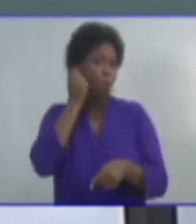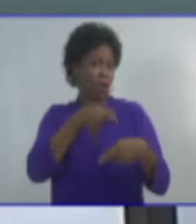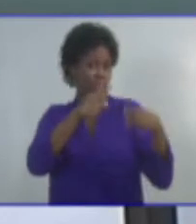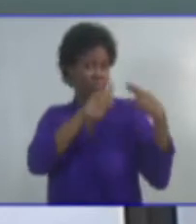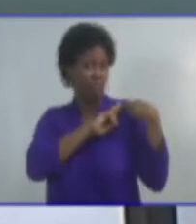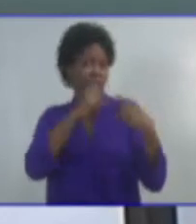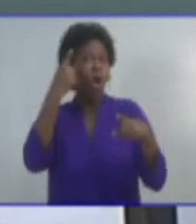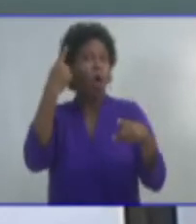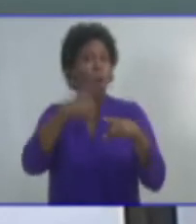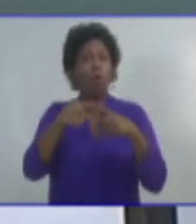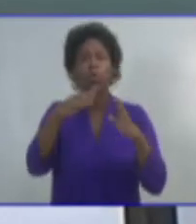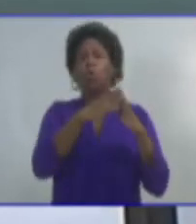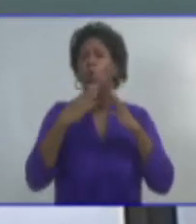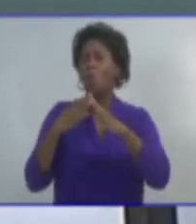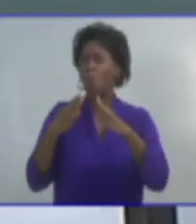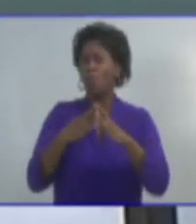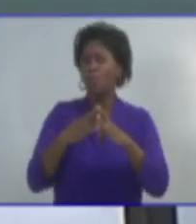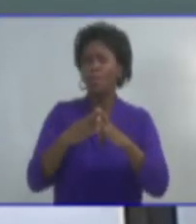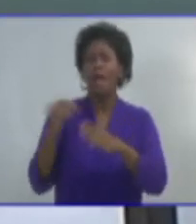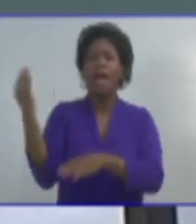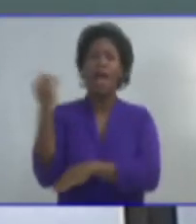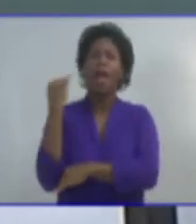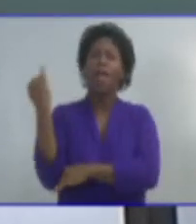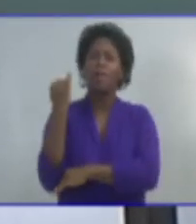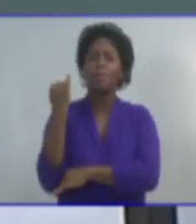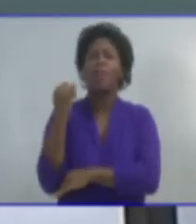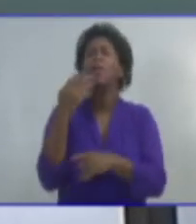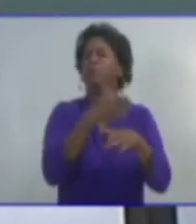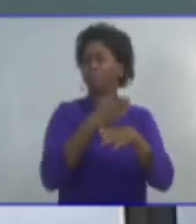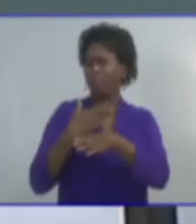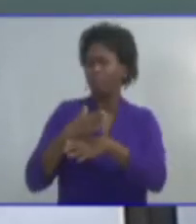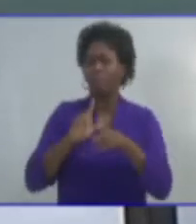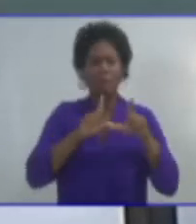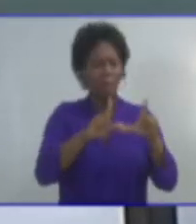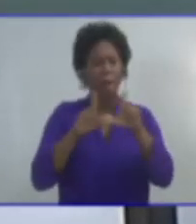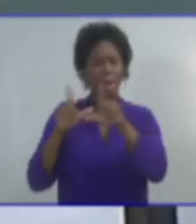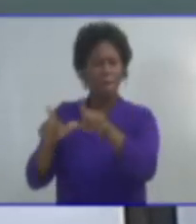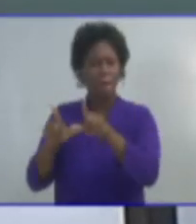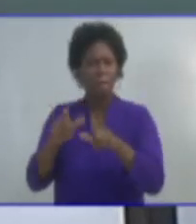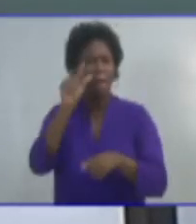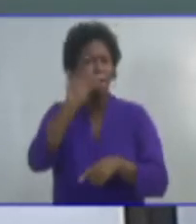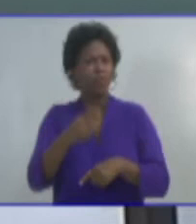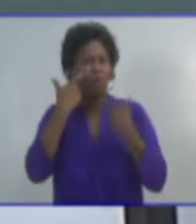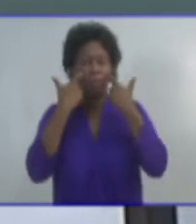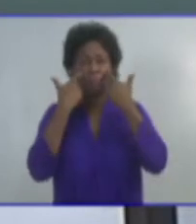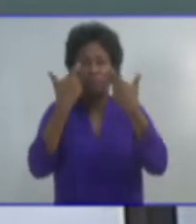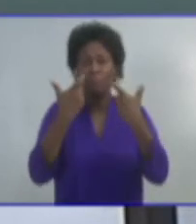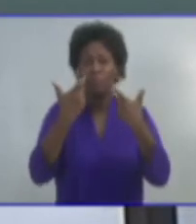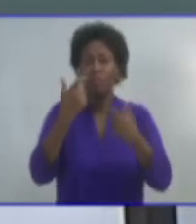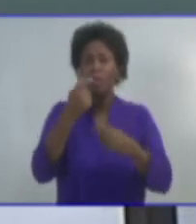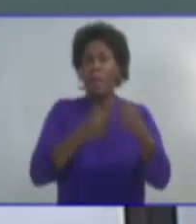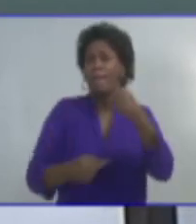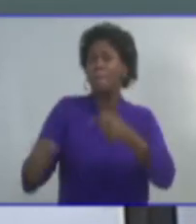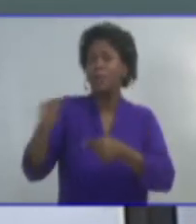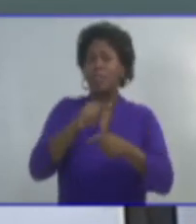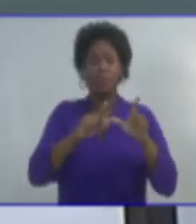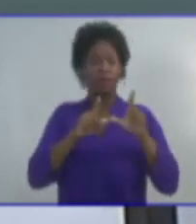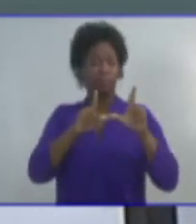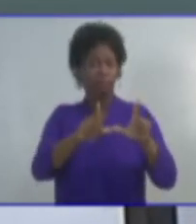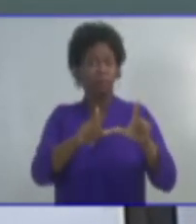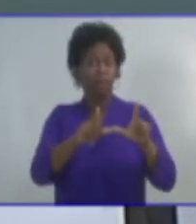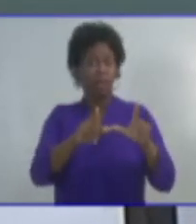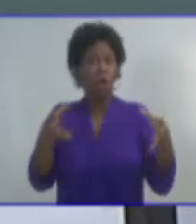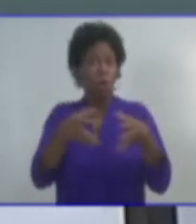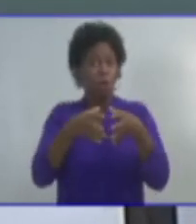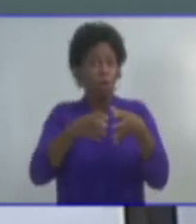y el comunitario Martí y Fidel, perteneciente al Reparto Caribe. Entre los principales premios que entrega la Sociedad Cultural José